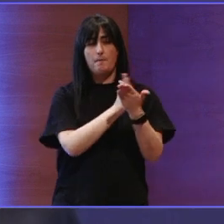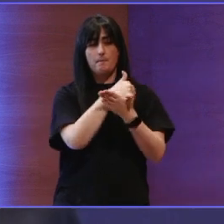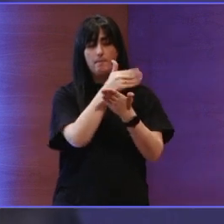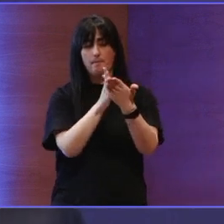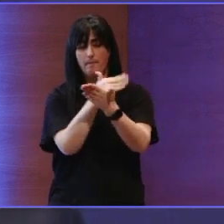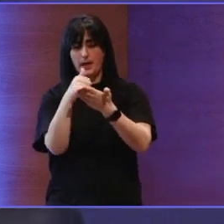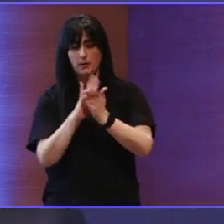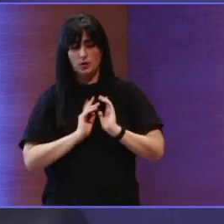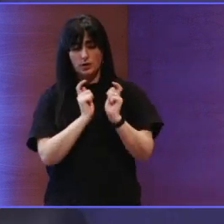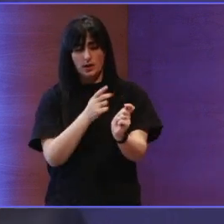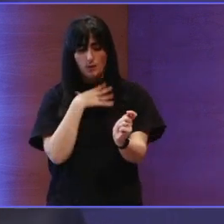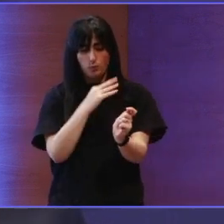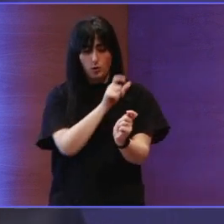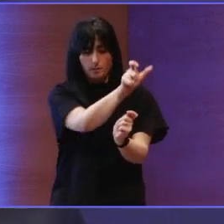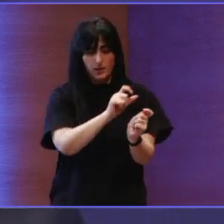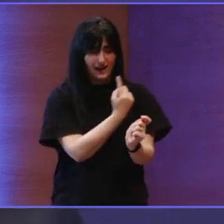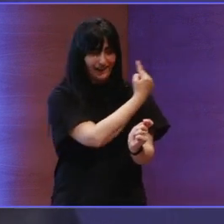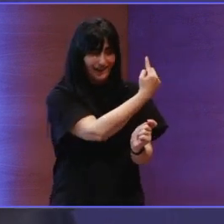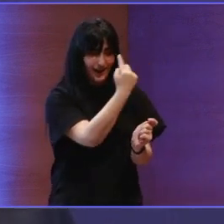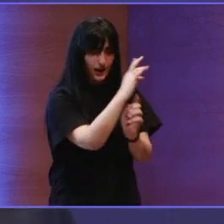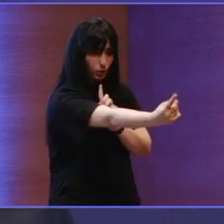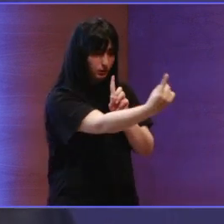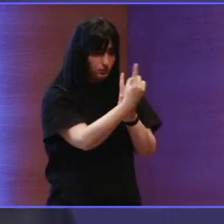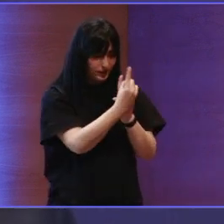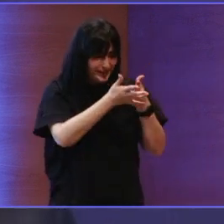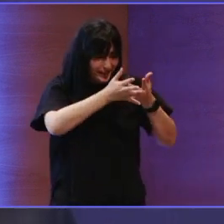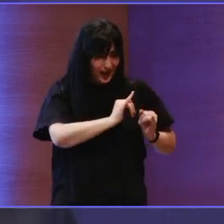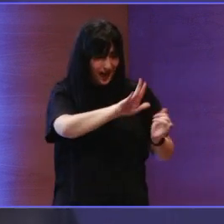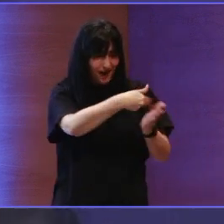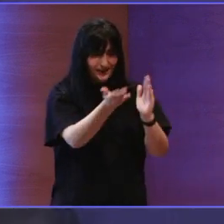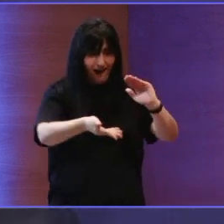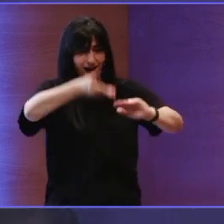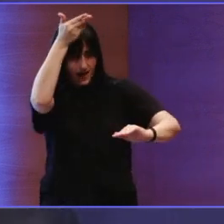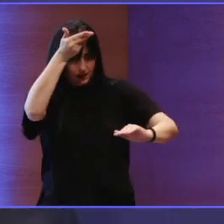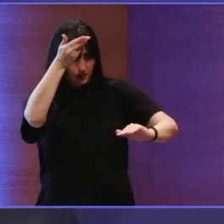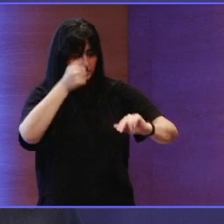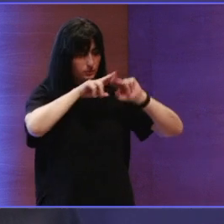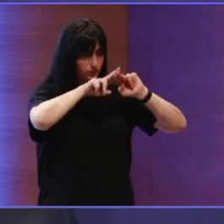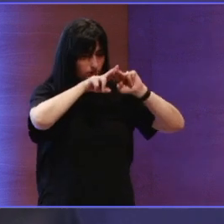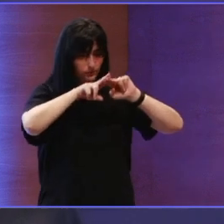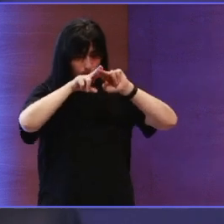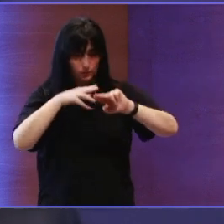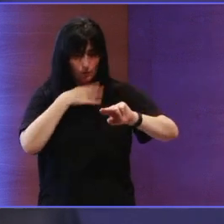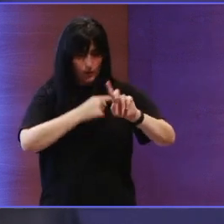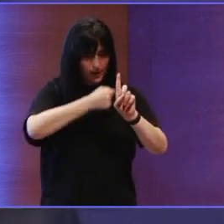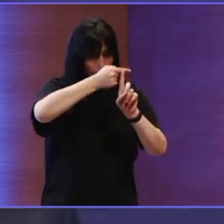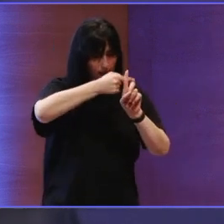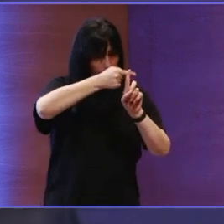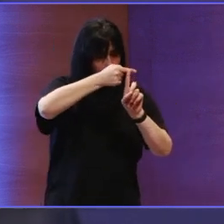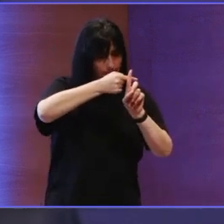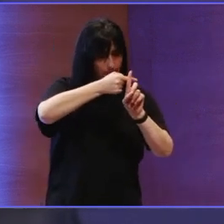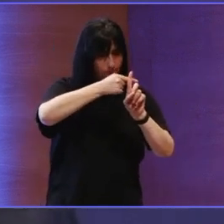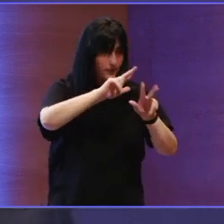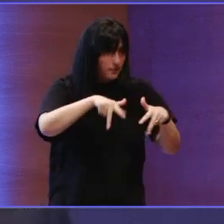las personas desde que llegan a nuestro servicio hasta que consiguen el alta y esto nos permite medir